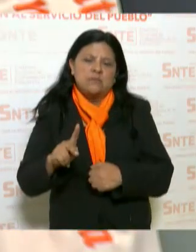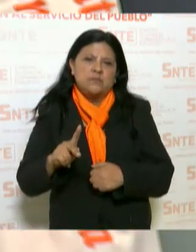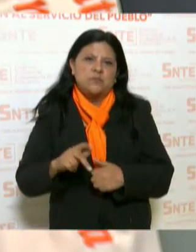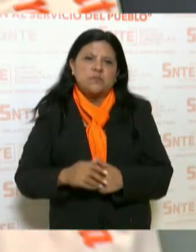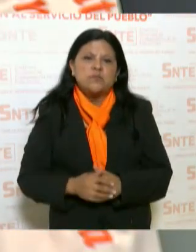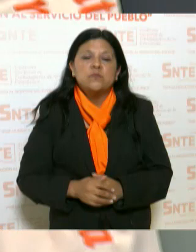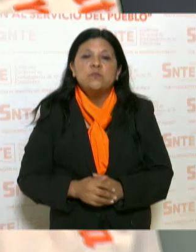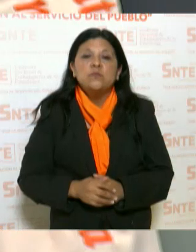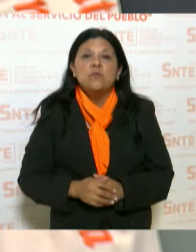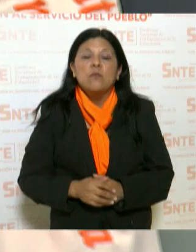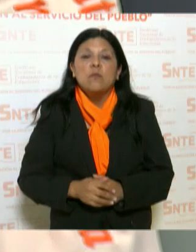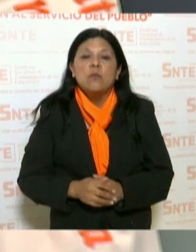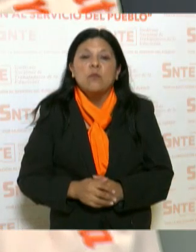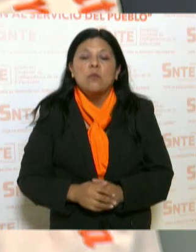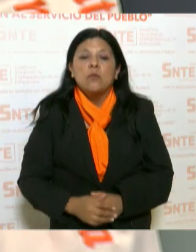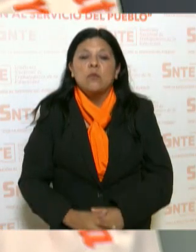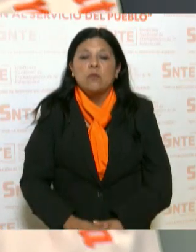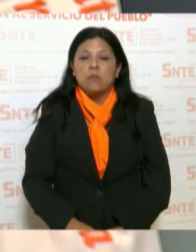un